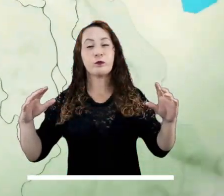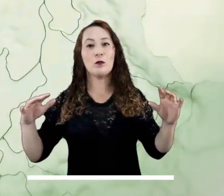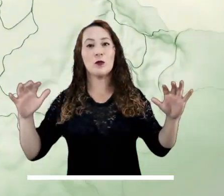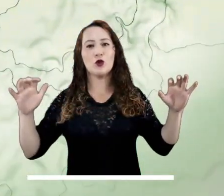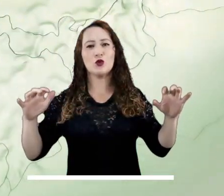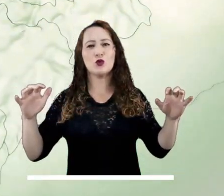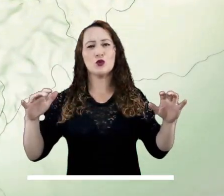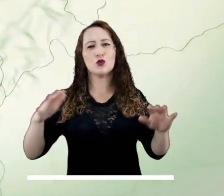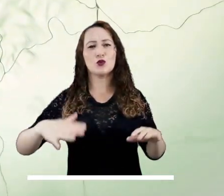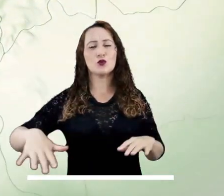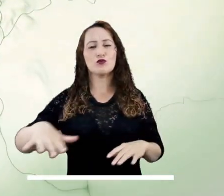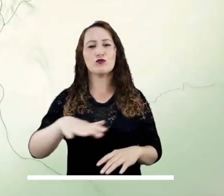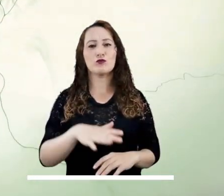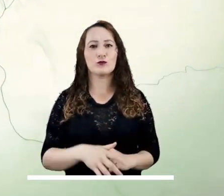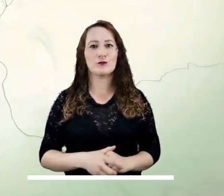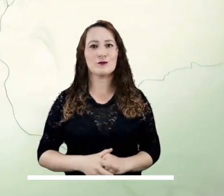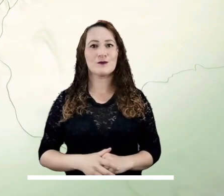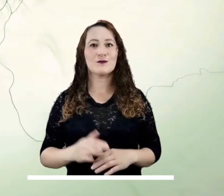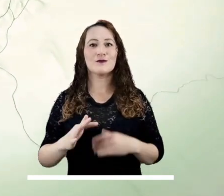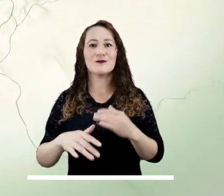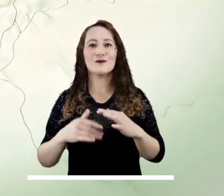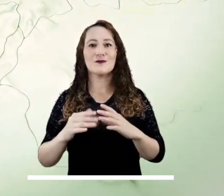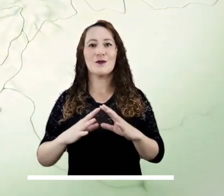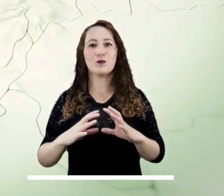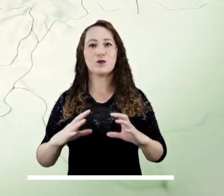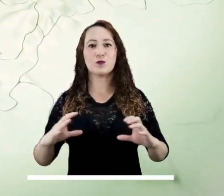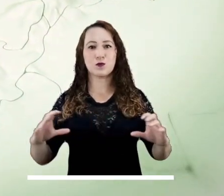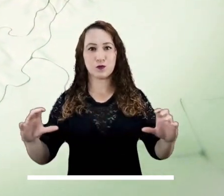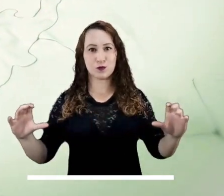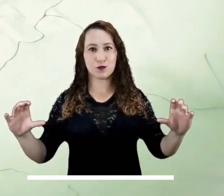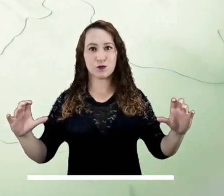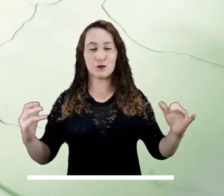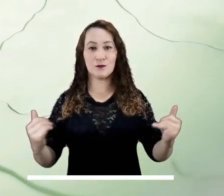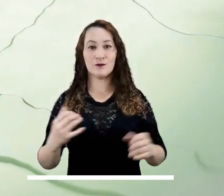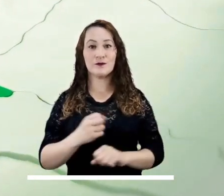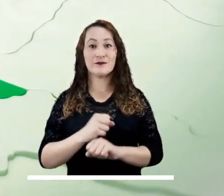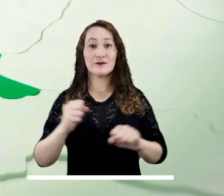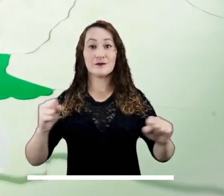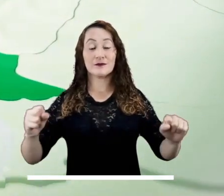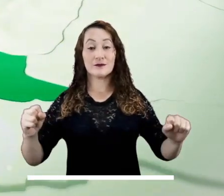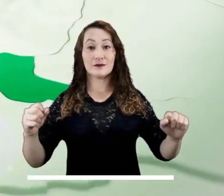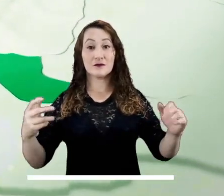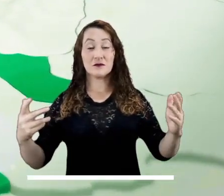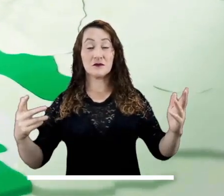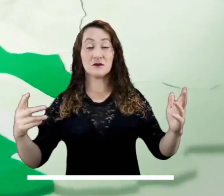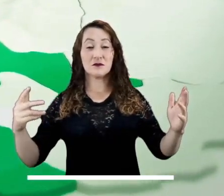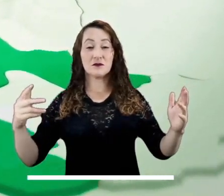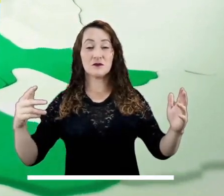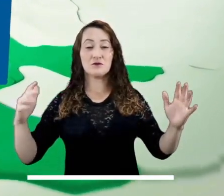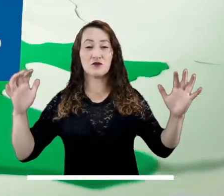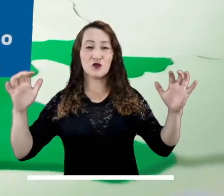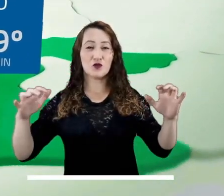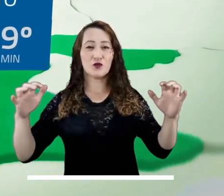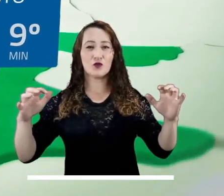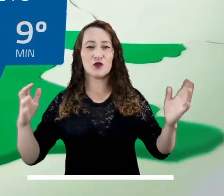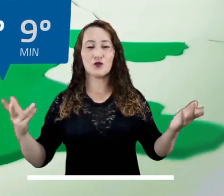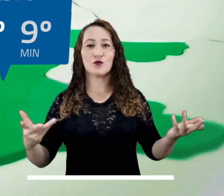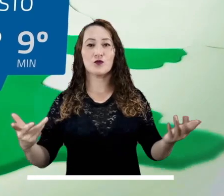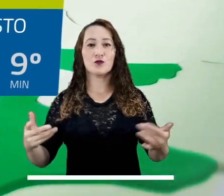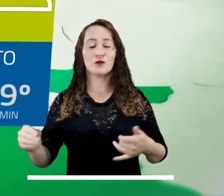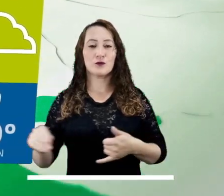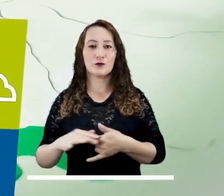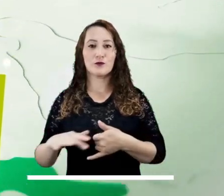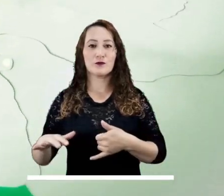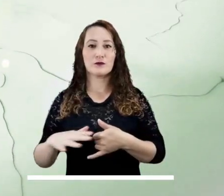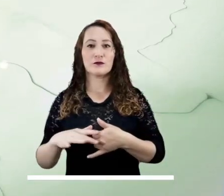variada intensidad a lo largo de las islas. El cielo encapotado previsto en el Pacífico durante las primeras horas del día